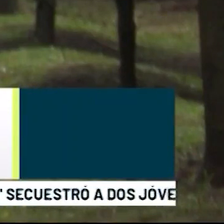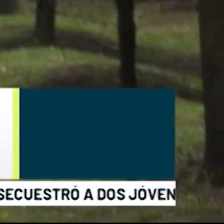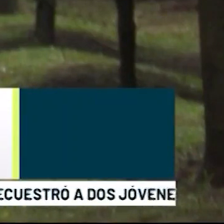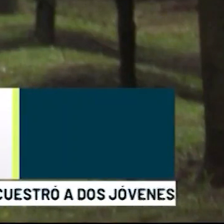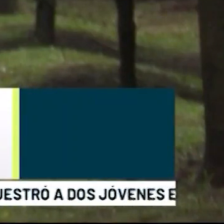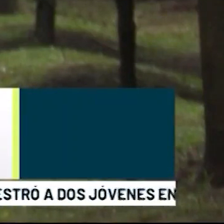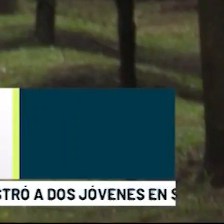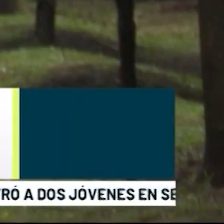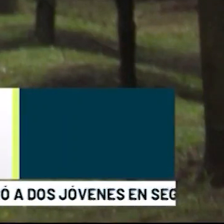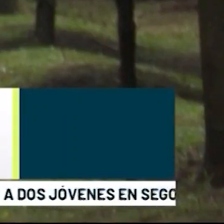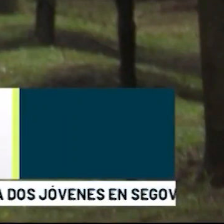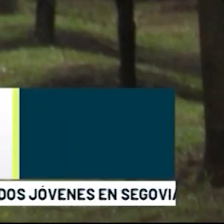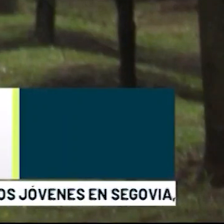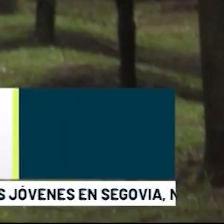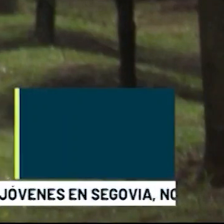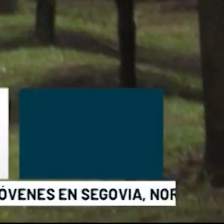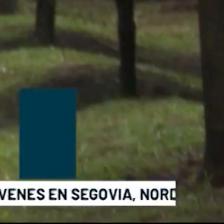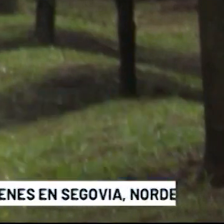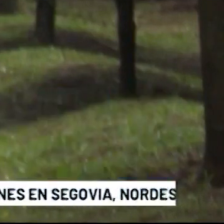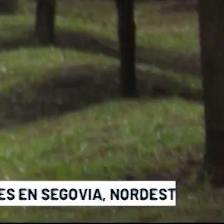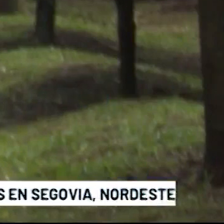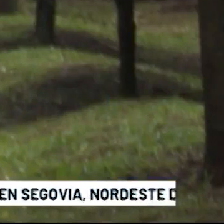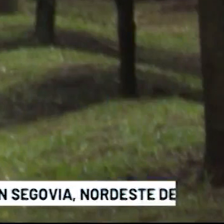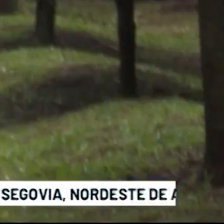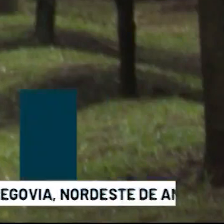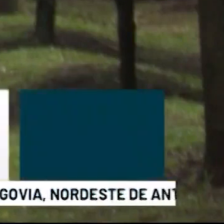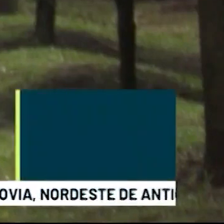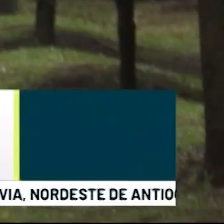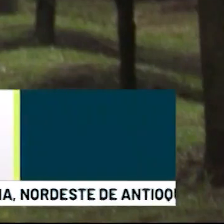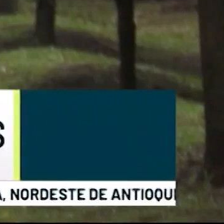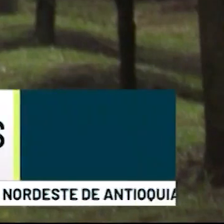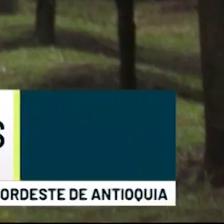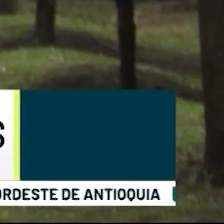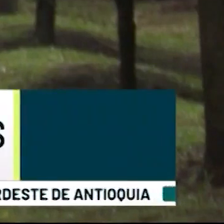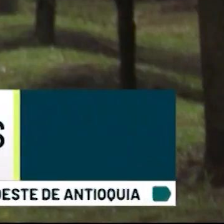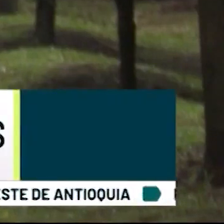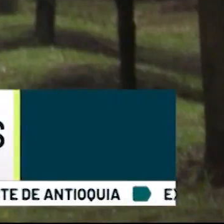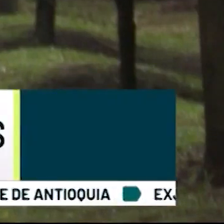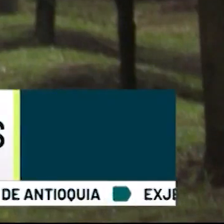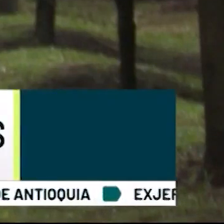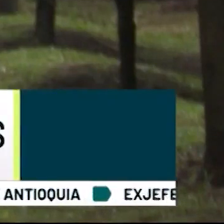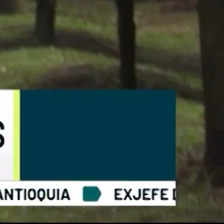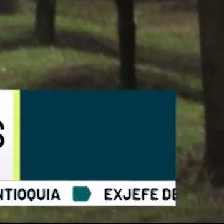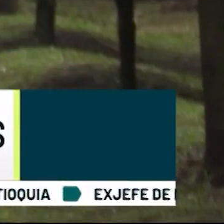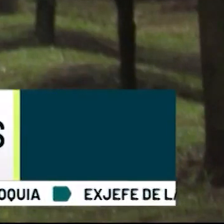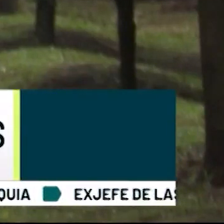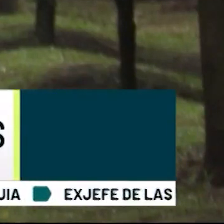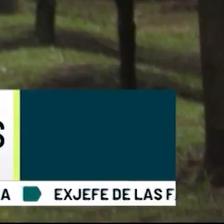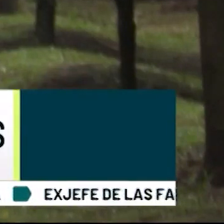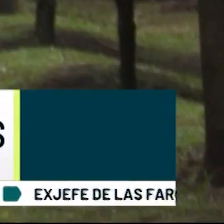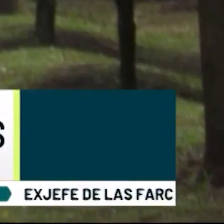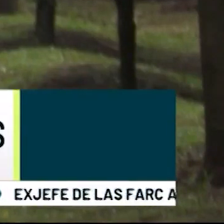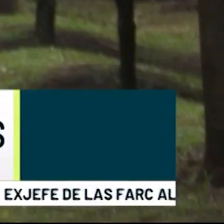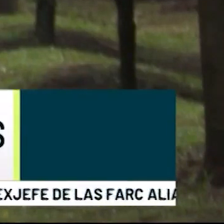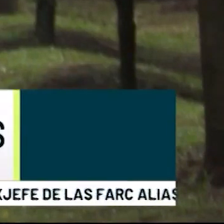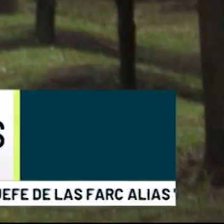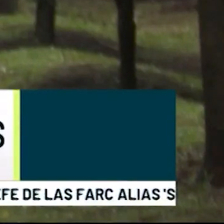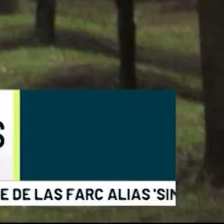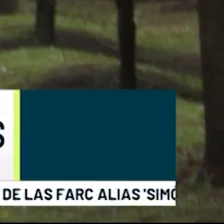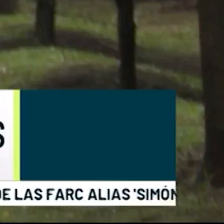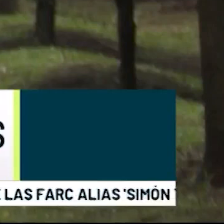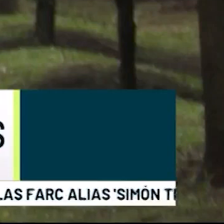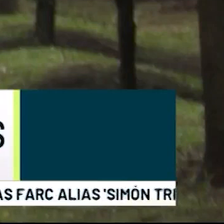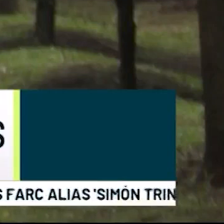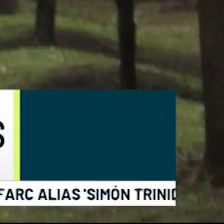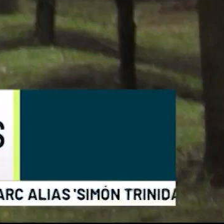microempresas en el departamento de Antioquia han logrado solventar la situación así se desprende de una encuesta que realizó la cámara de